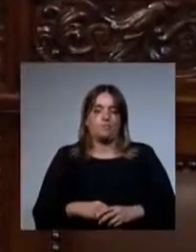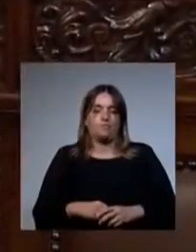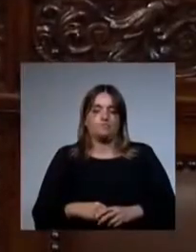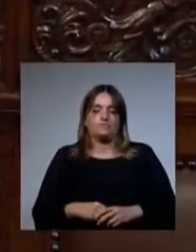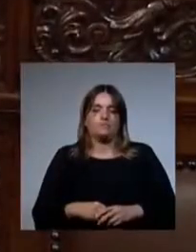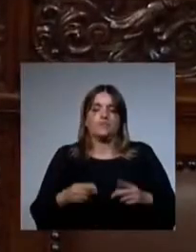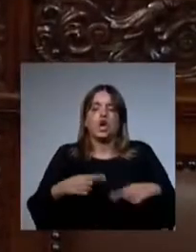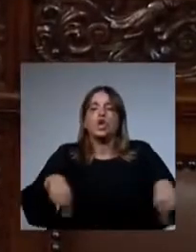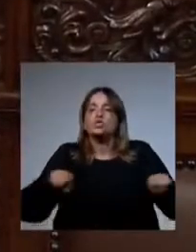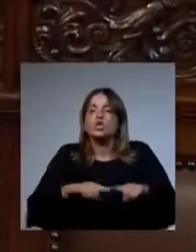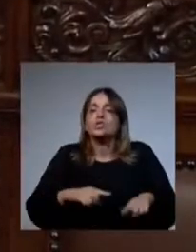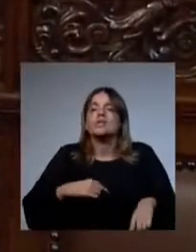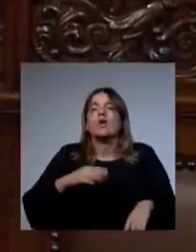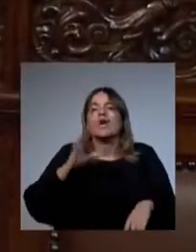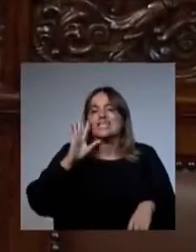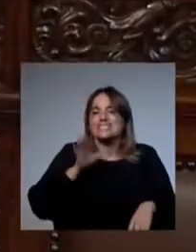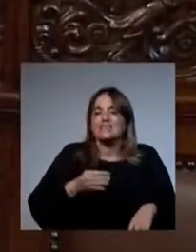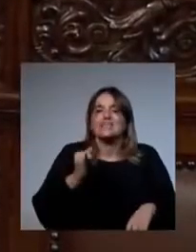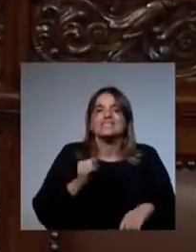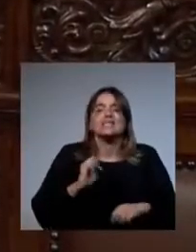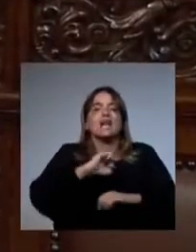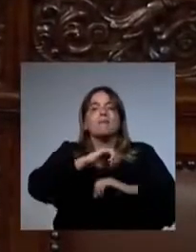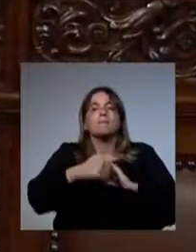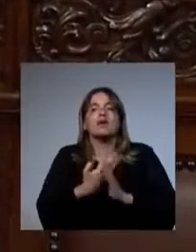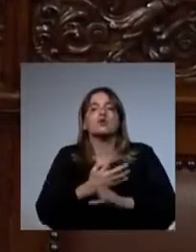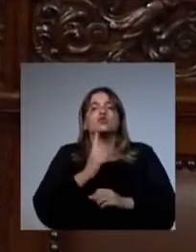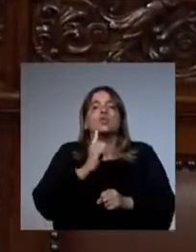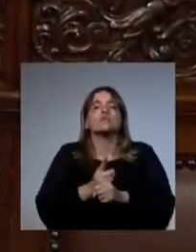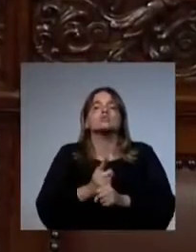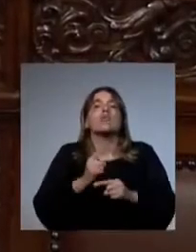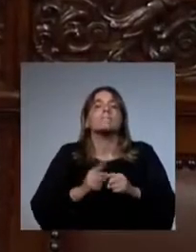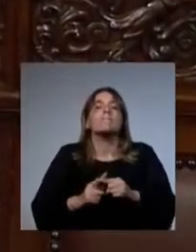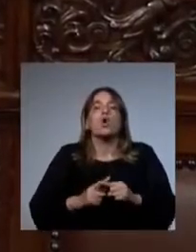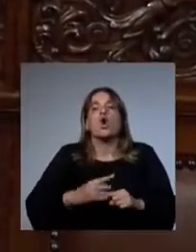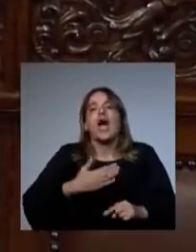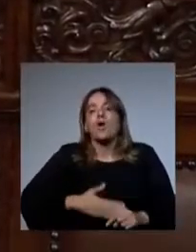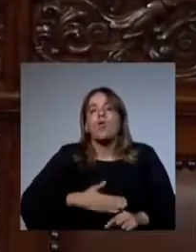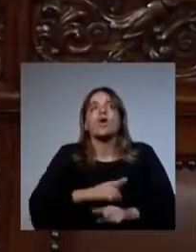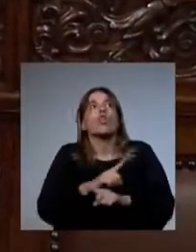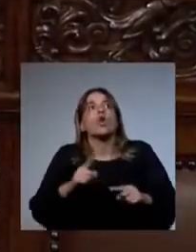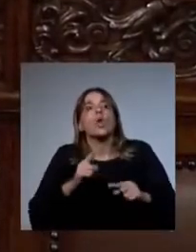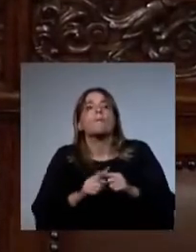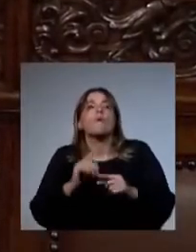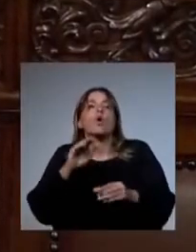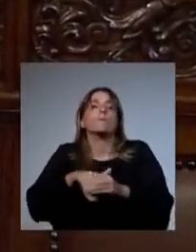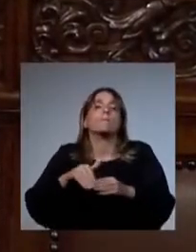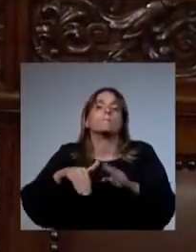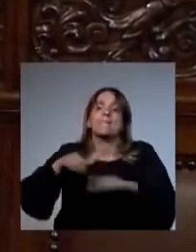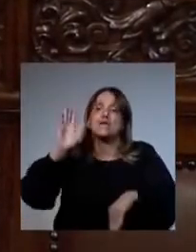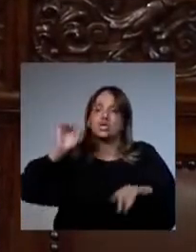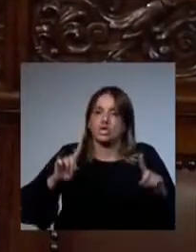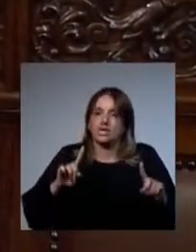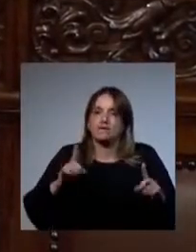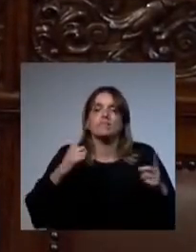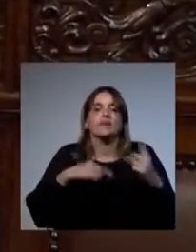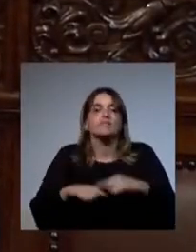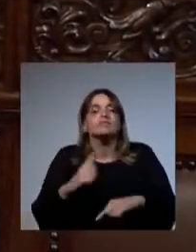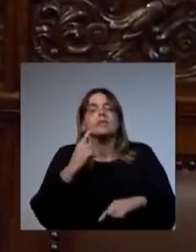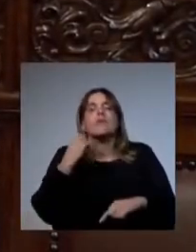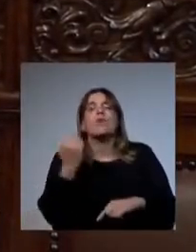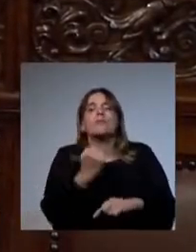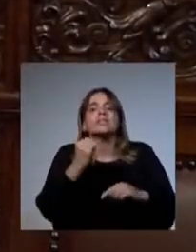Tenemos que comprender que el Mercosur decide por consenso y no por mayorías. Y por eso es muy importante la